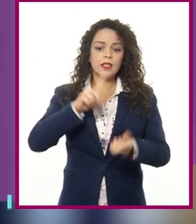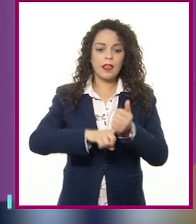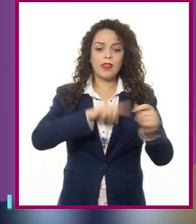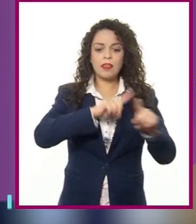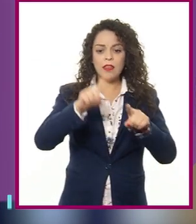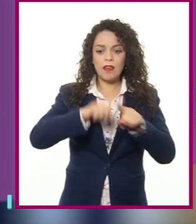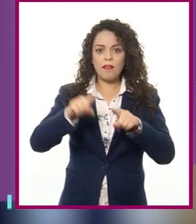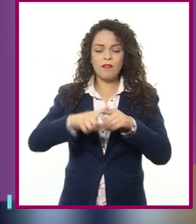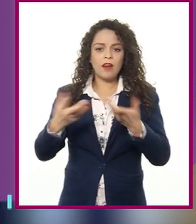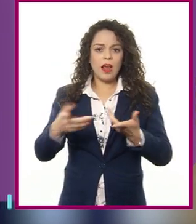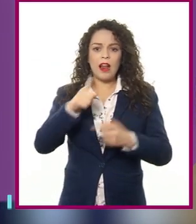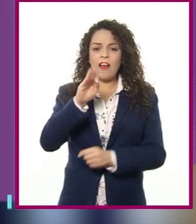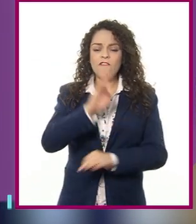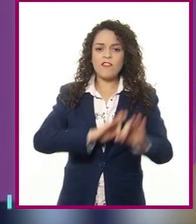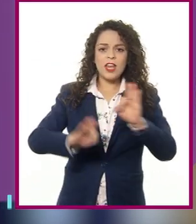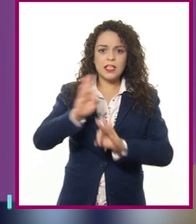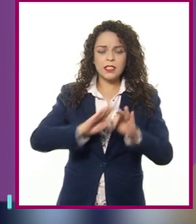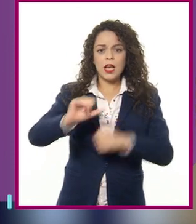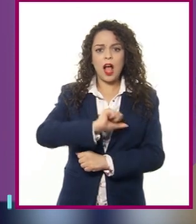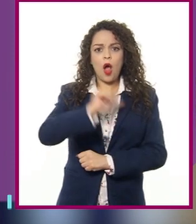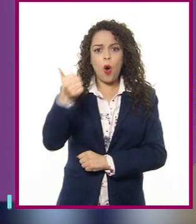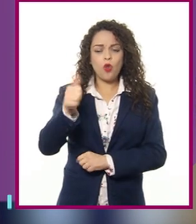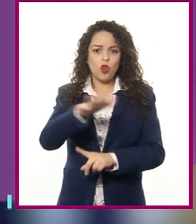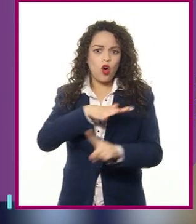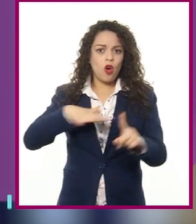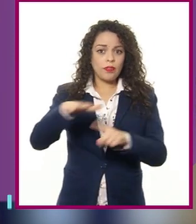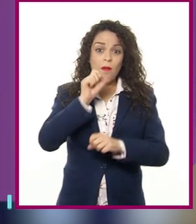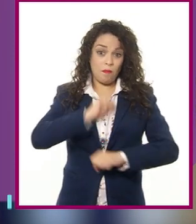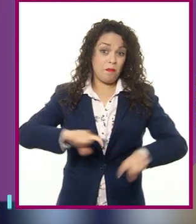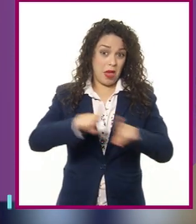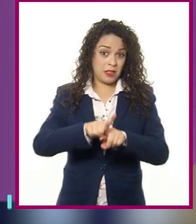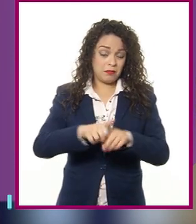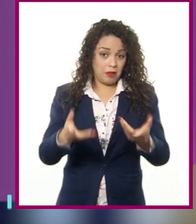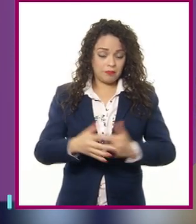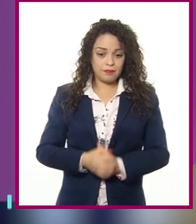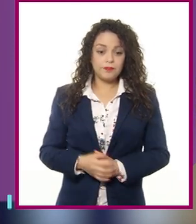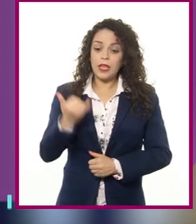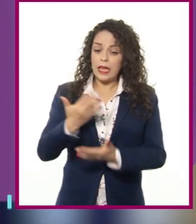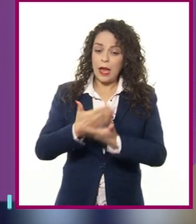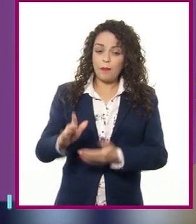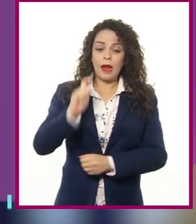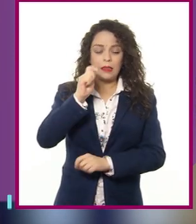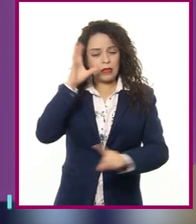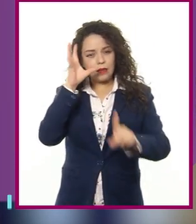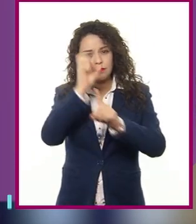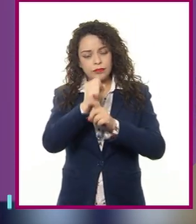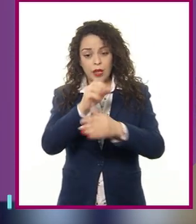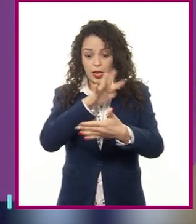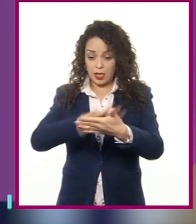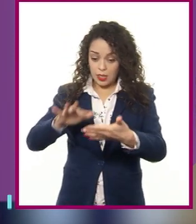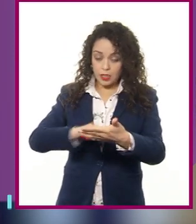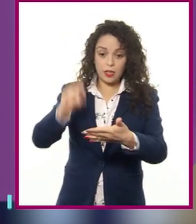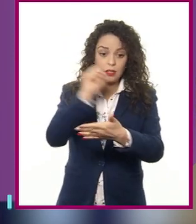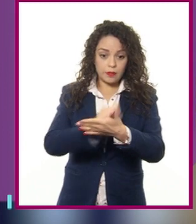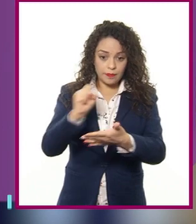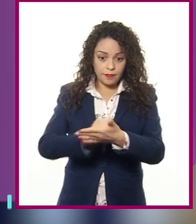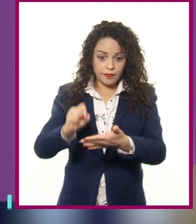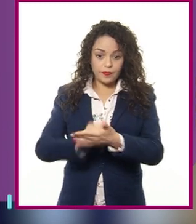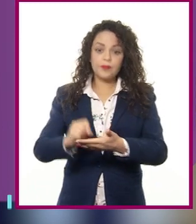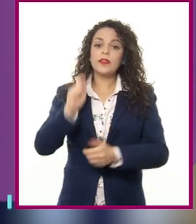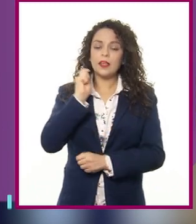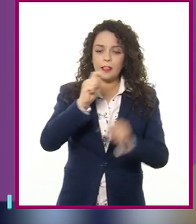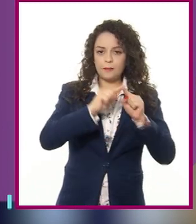y fenómenos de la física y de otros contextos. Además, se tiene como propósito la lectura y escritura de gráficas